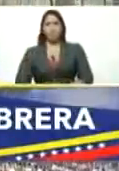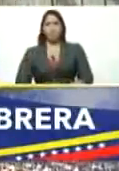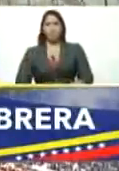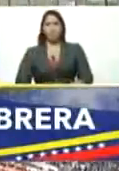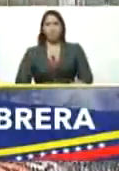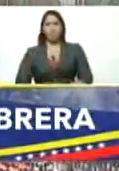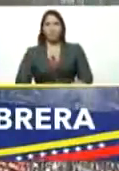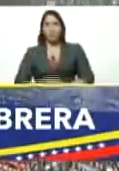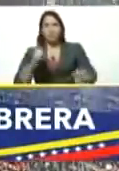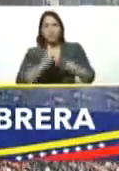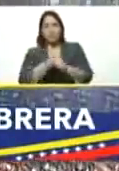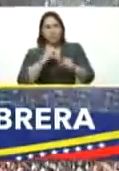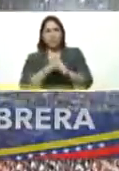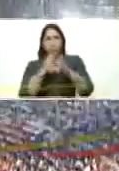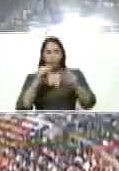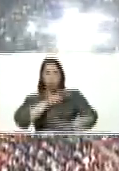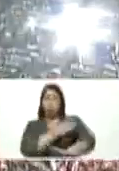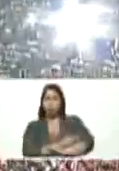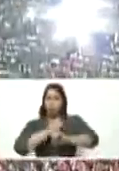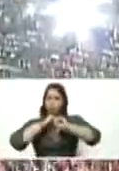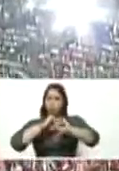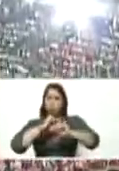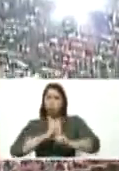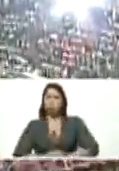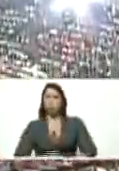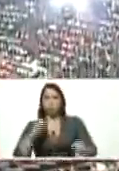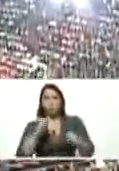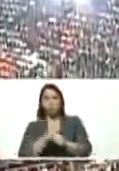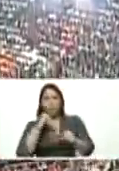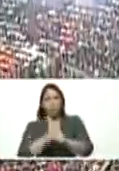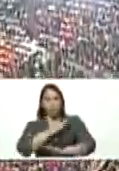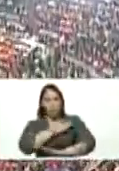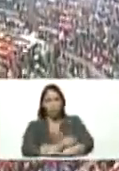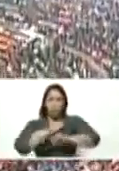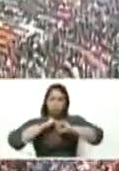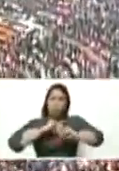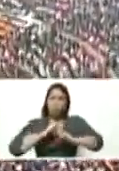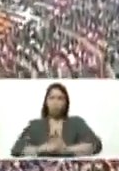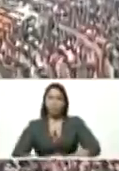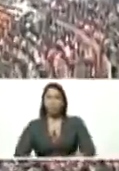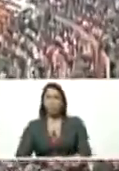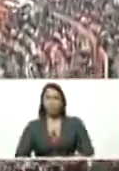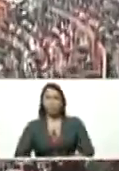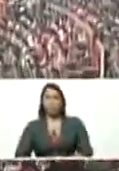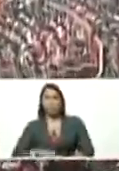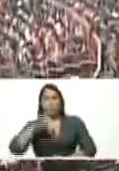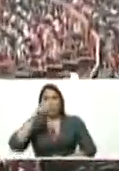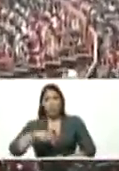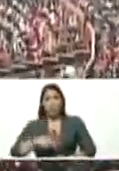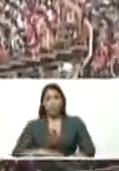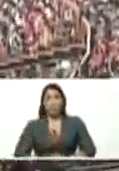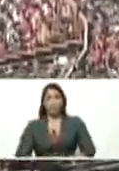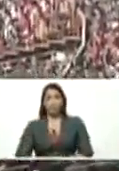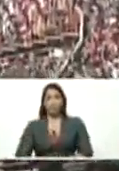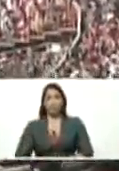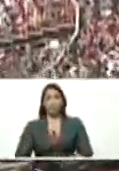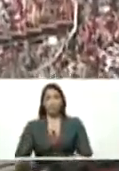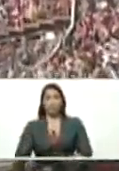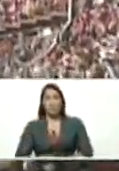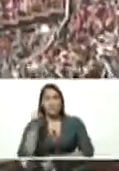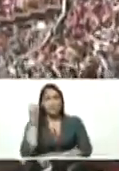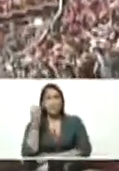clase obrera al poder trabajadores al poder y sobre todo este